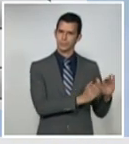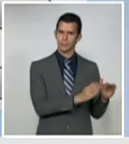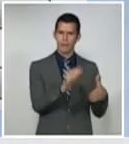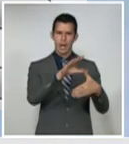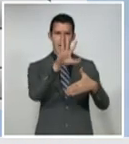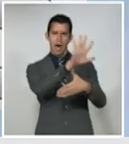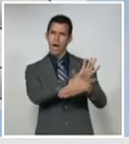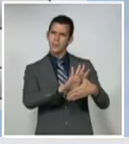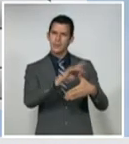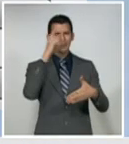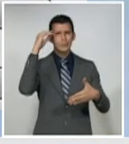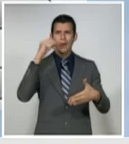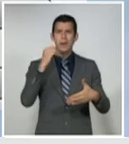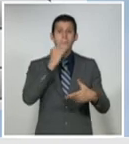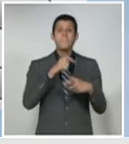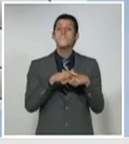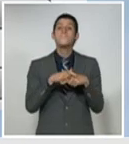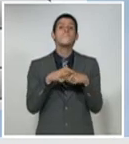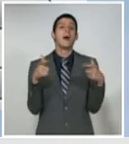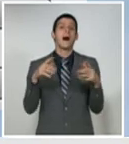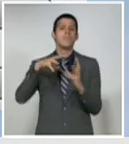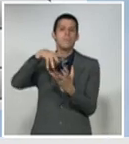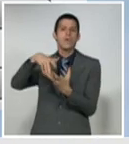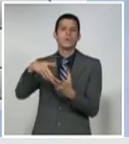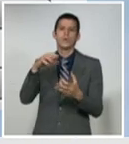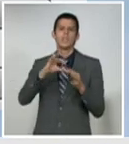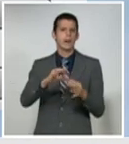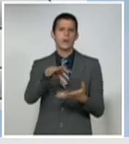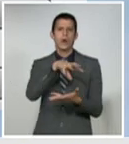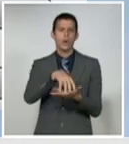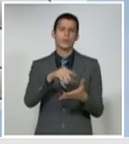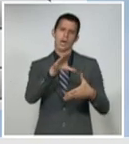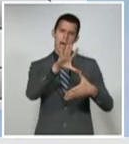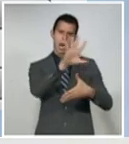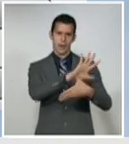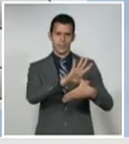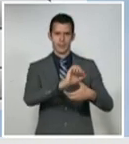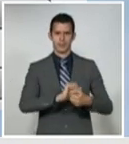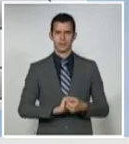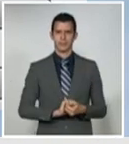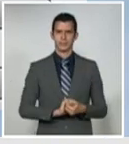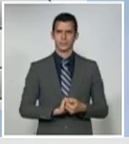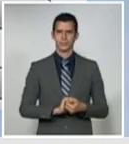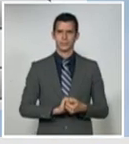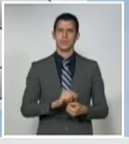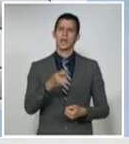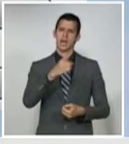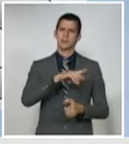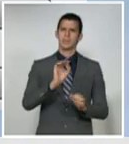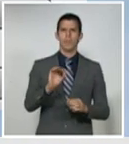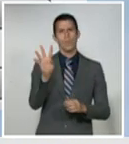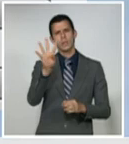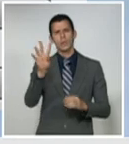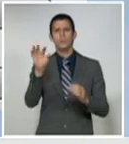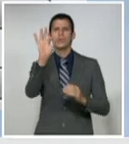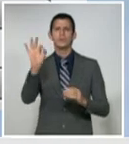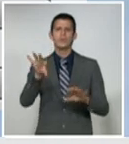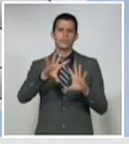44,2% de todos los casos reportados en el mundo. Ayer, al confirmar